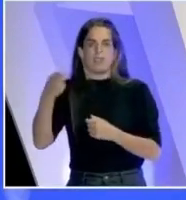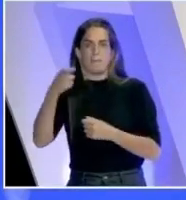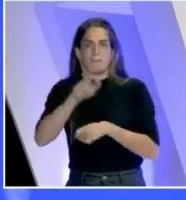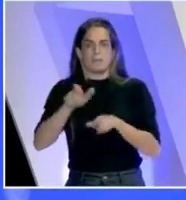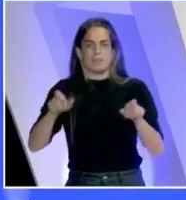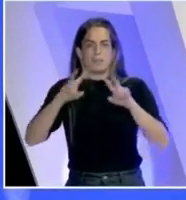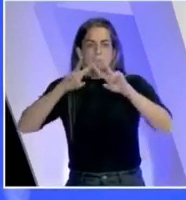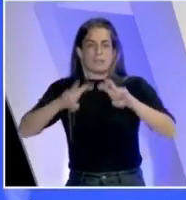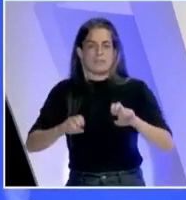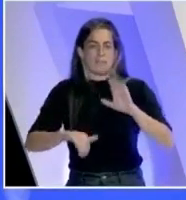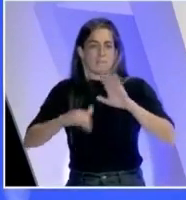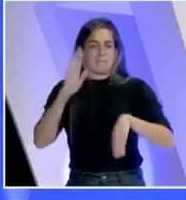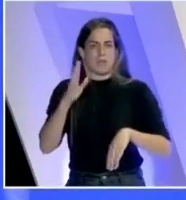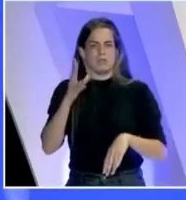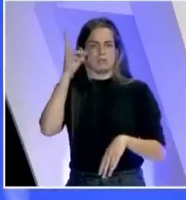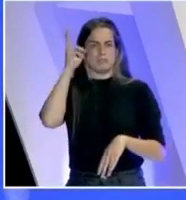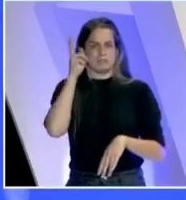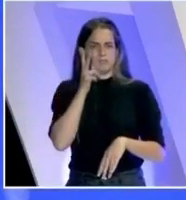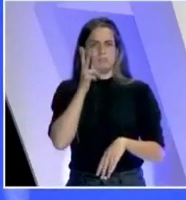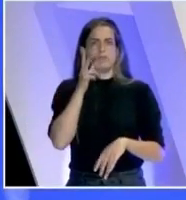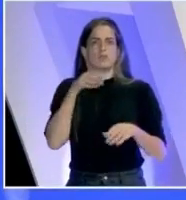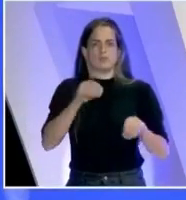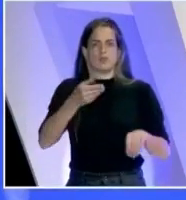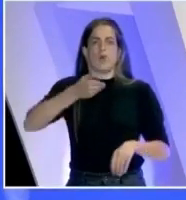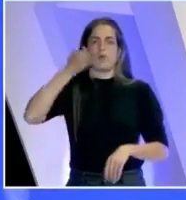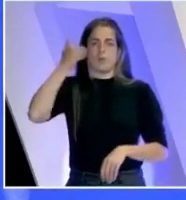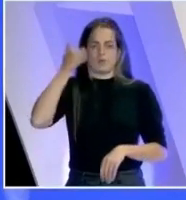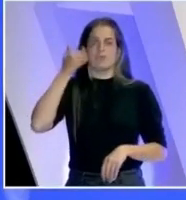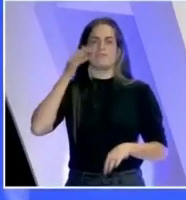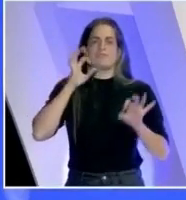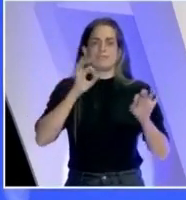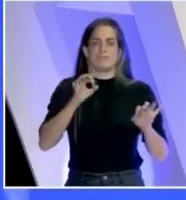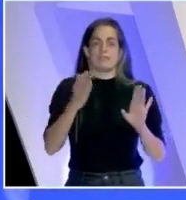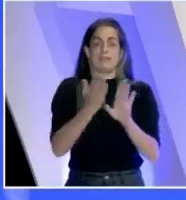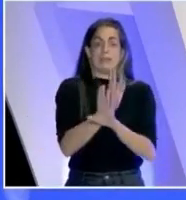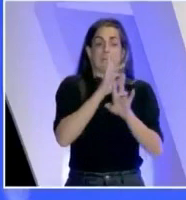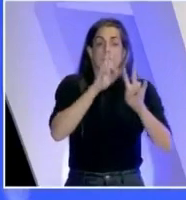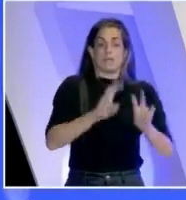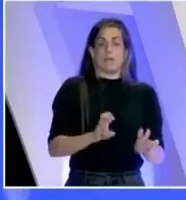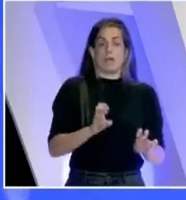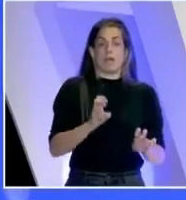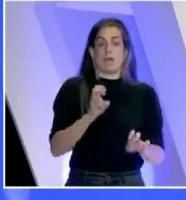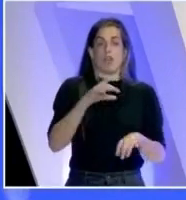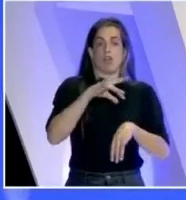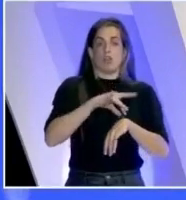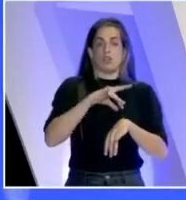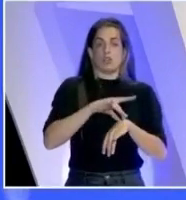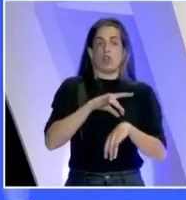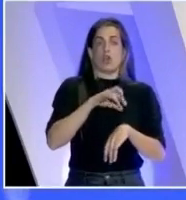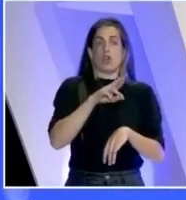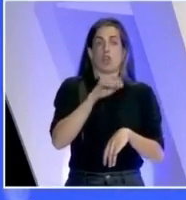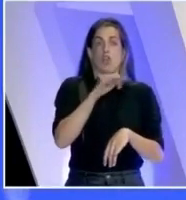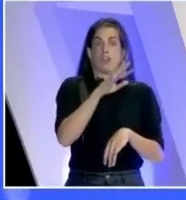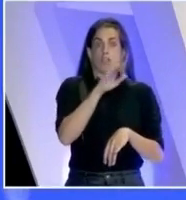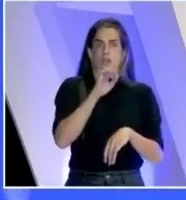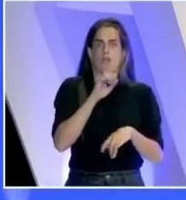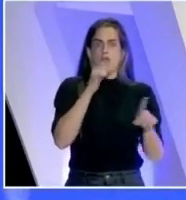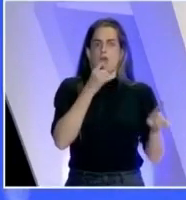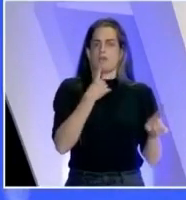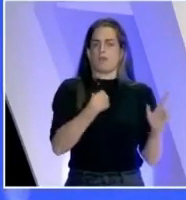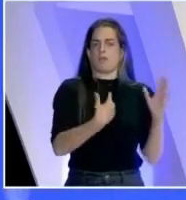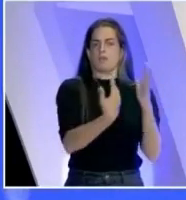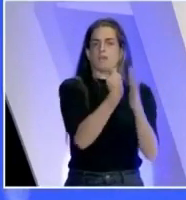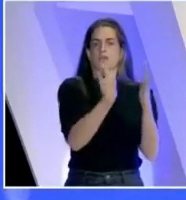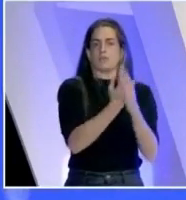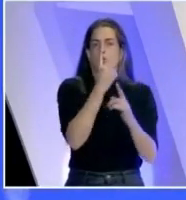investigadoras de reconocidísimo prestigio, que, como nos ha contado la investigadora, la doctora Loureiro, han trabajado durante casi